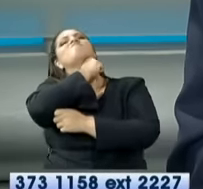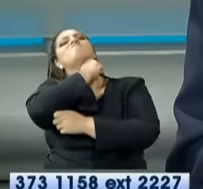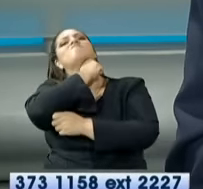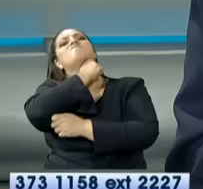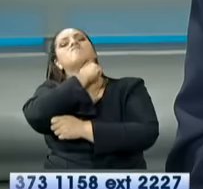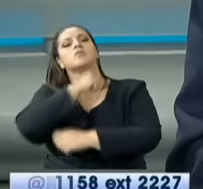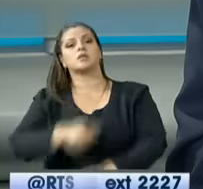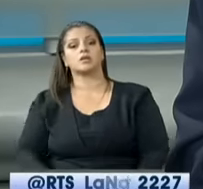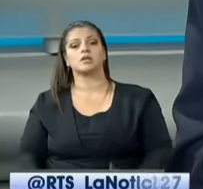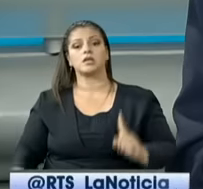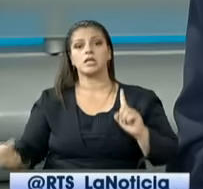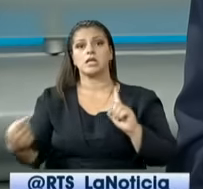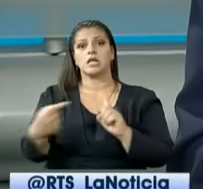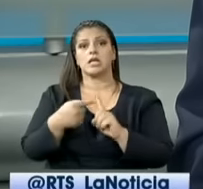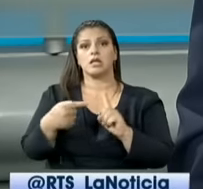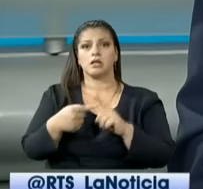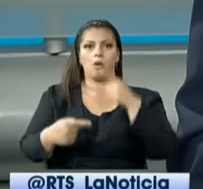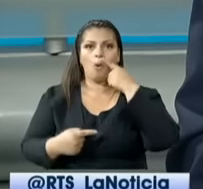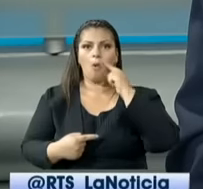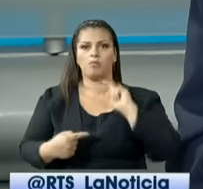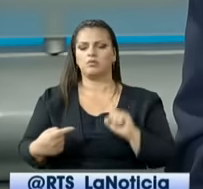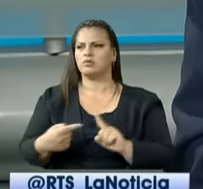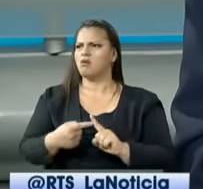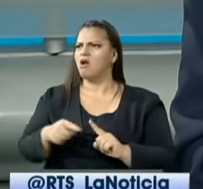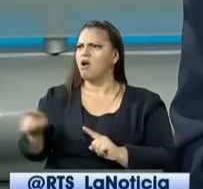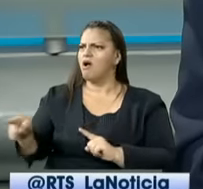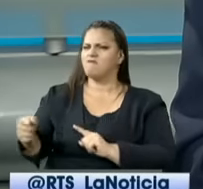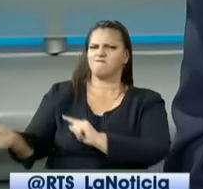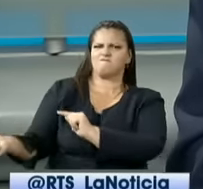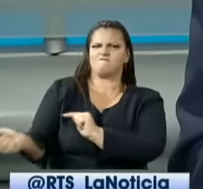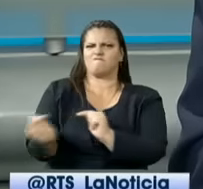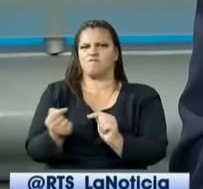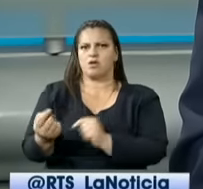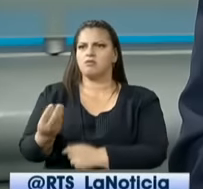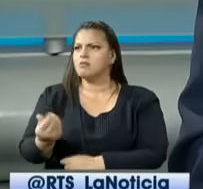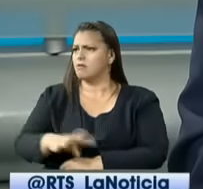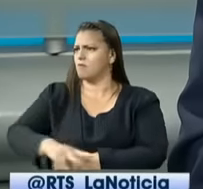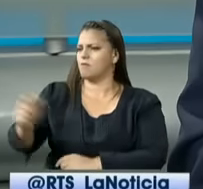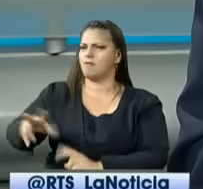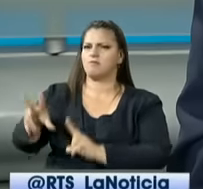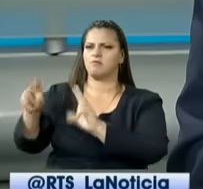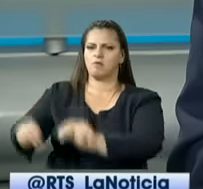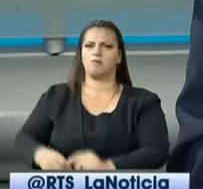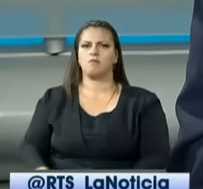shawarma. La acción del hombre impidió que se llevaran el dinero del negocio.